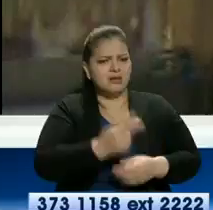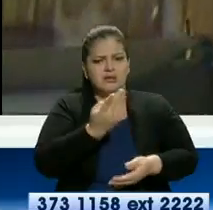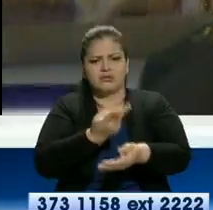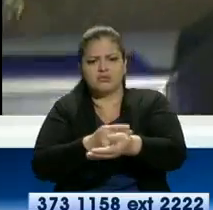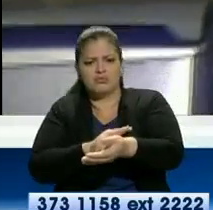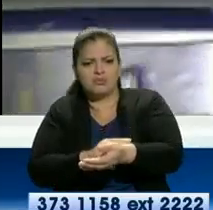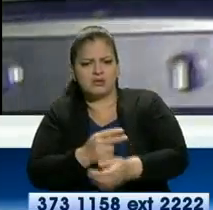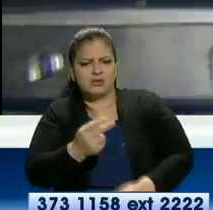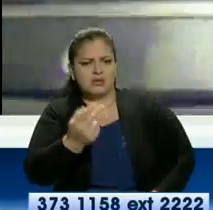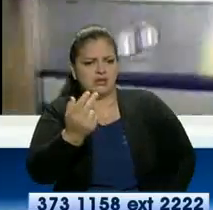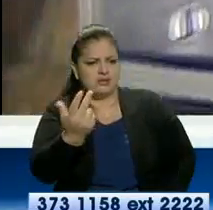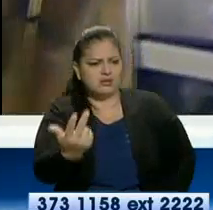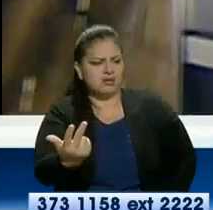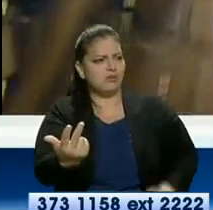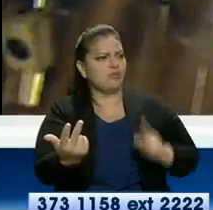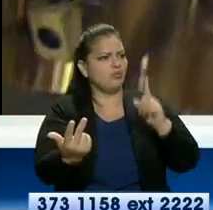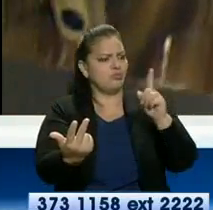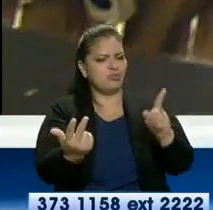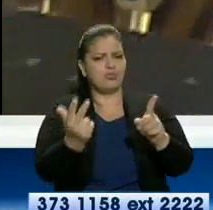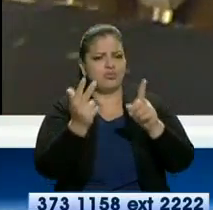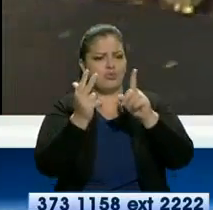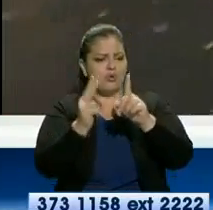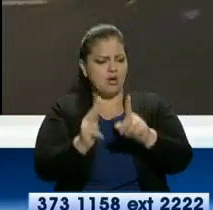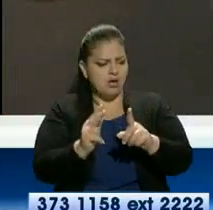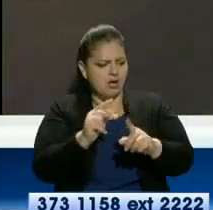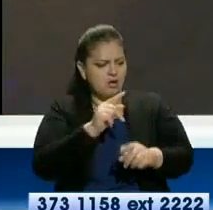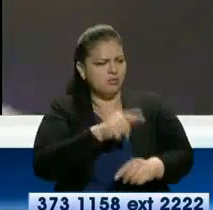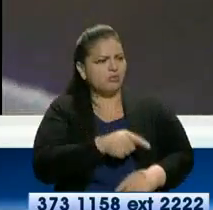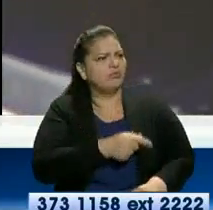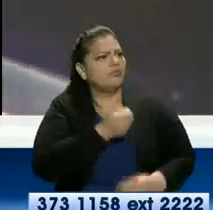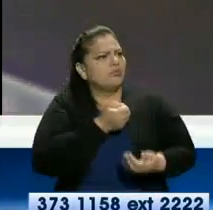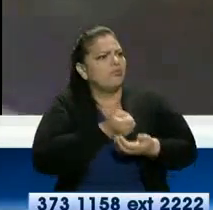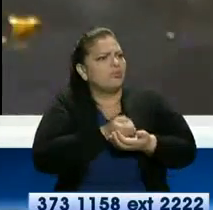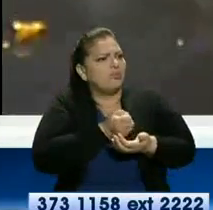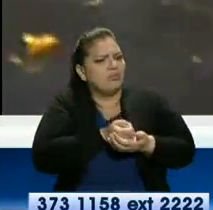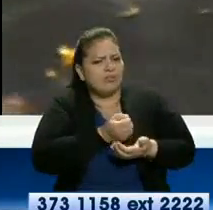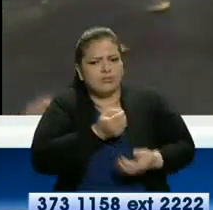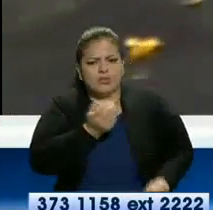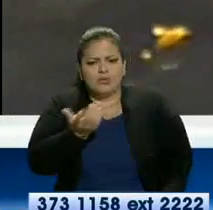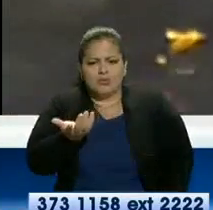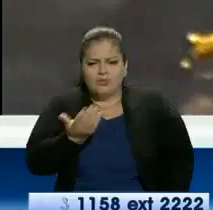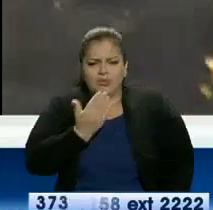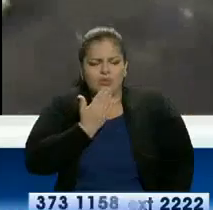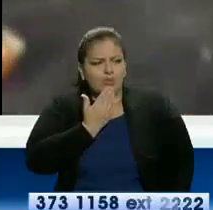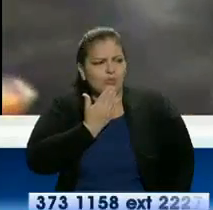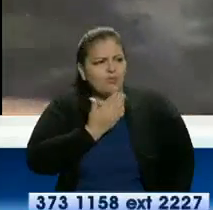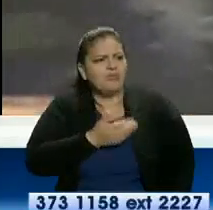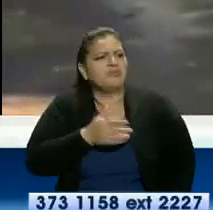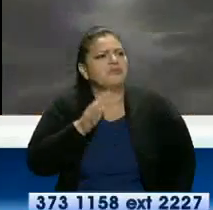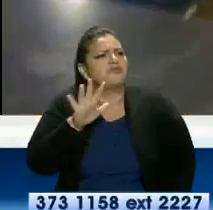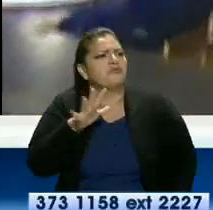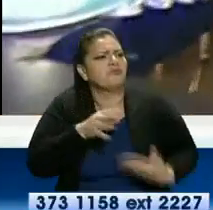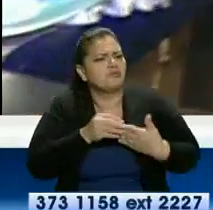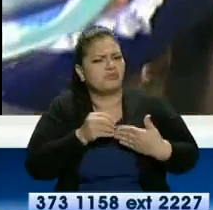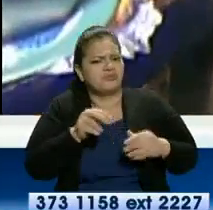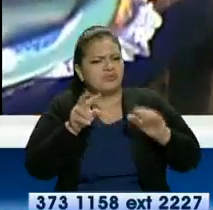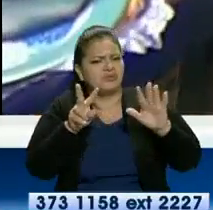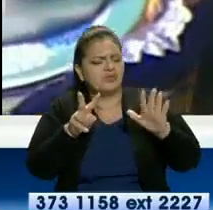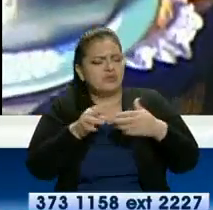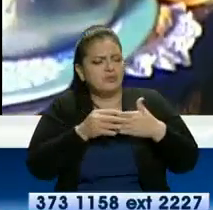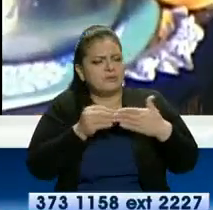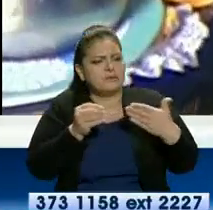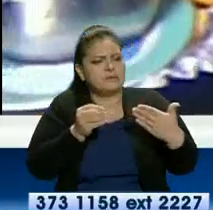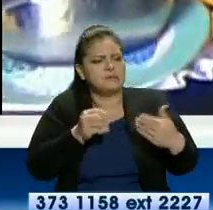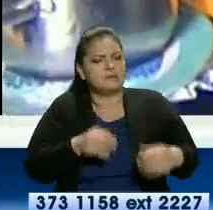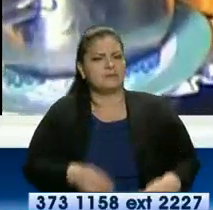estar con 7 personas viviendo en la casa de la vecina, ganándose menos de $10 diarios, trabajando en una